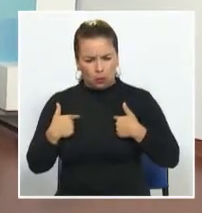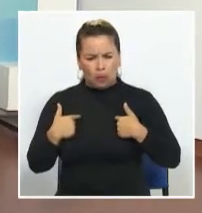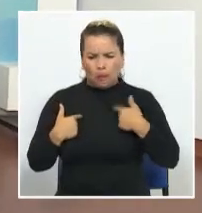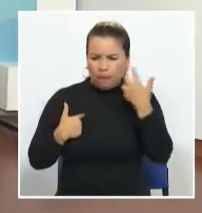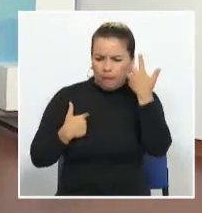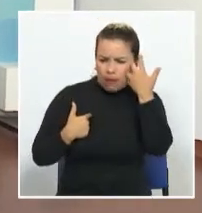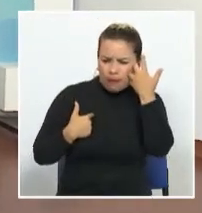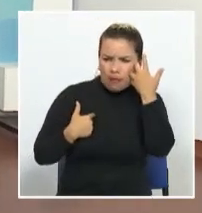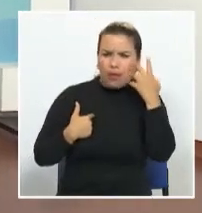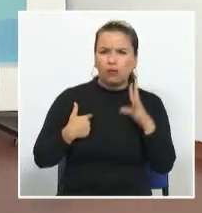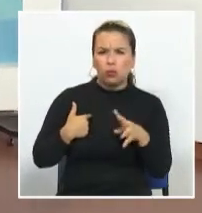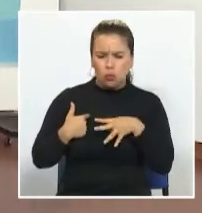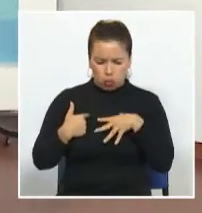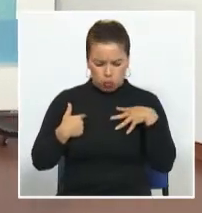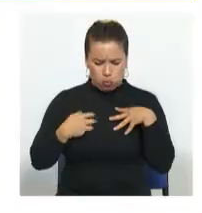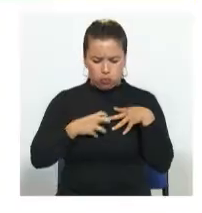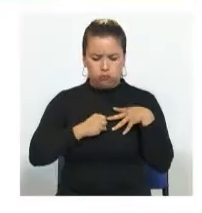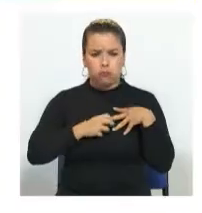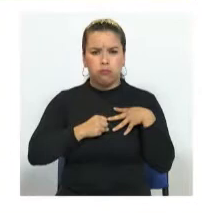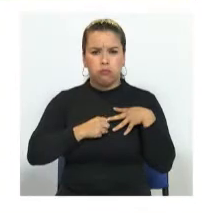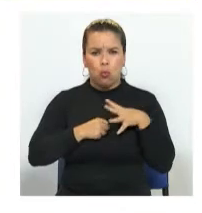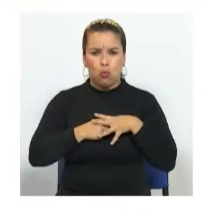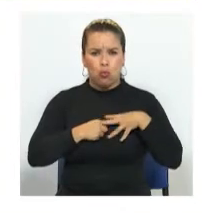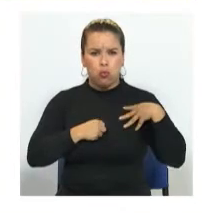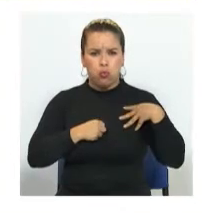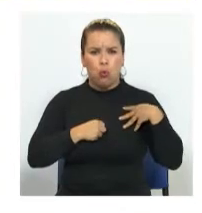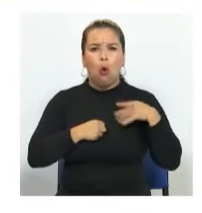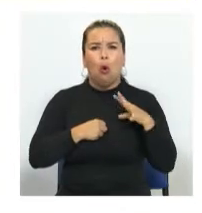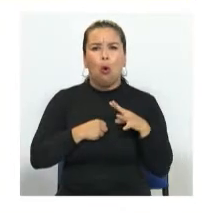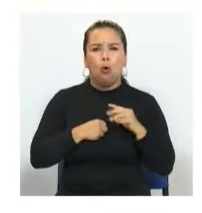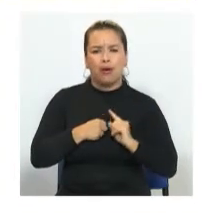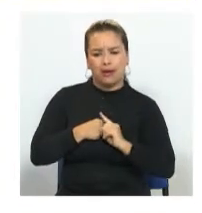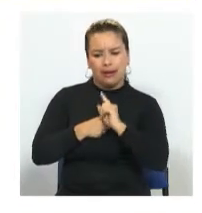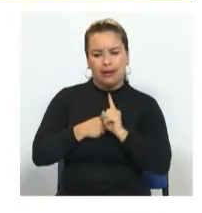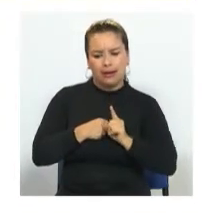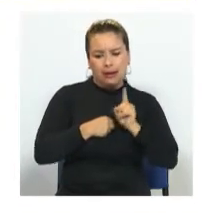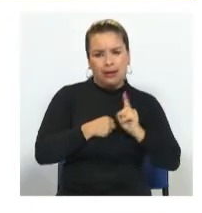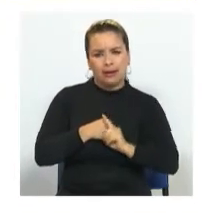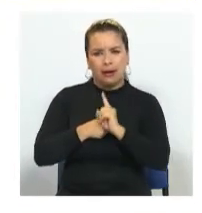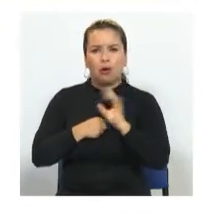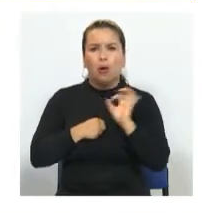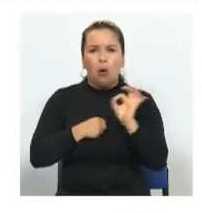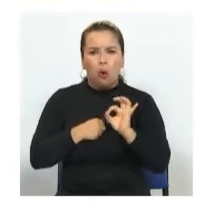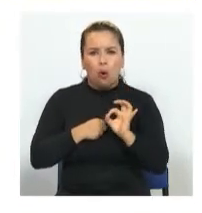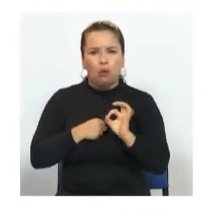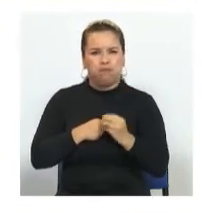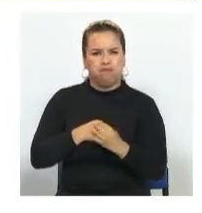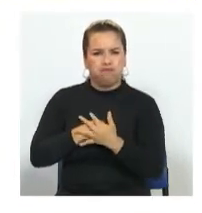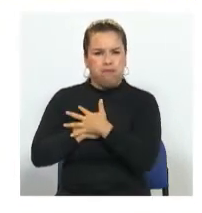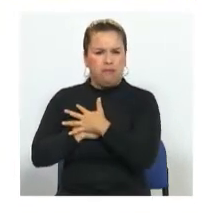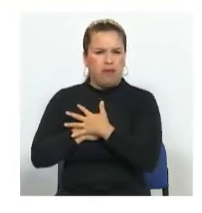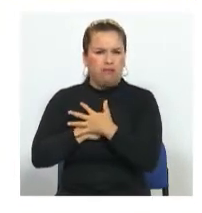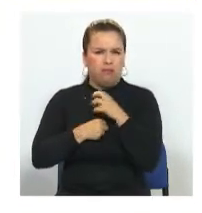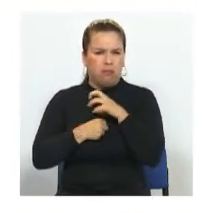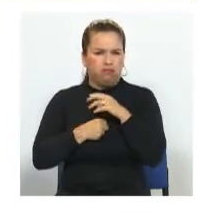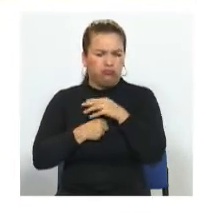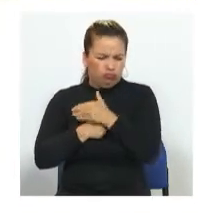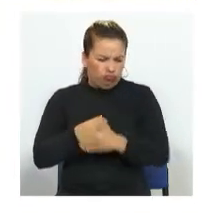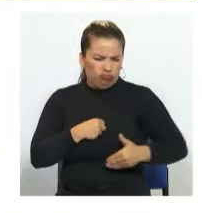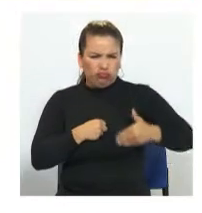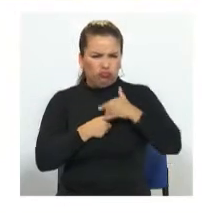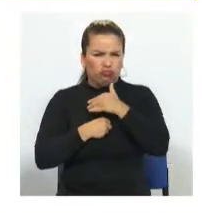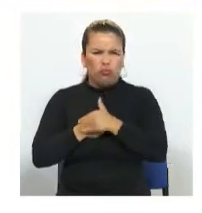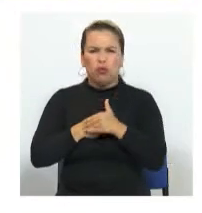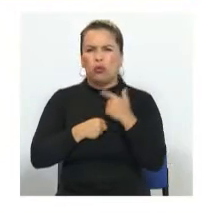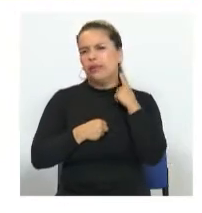arterias coronarias, si sufrimos de las válvulas o si sufrimos de los grandes vasos, de la arteria, de la aorta o de la